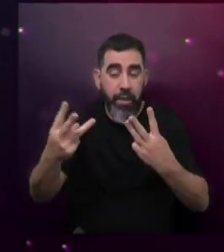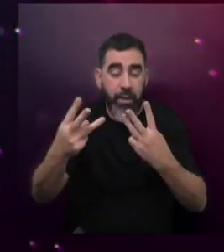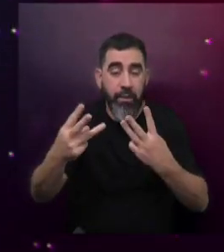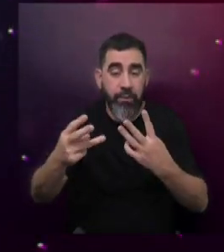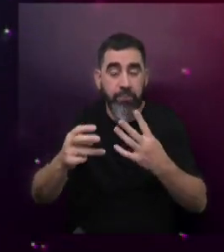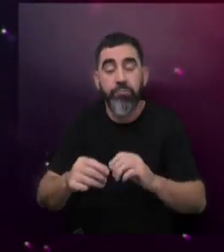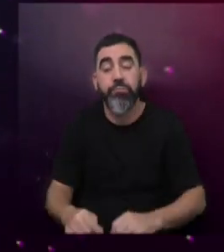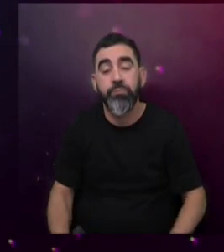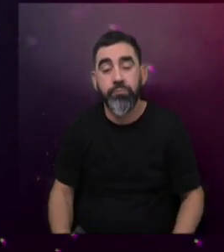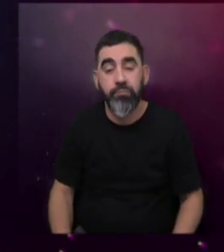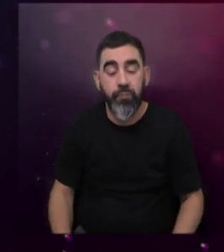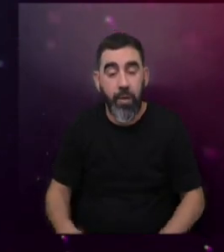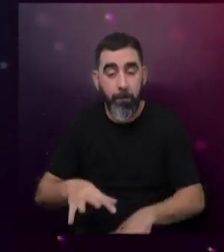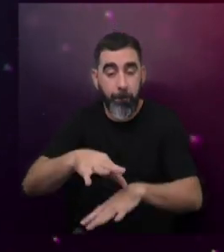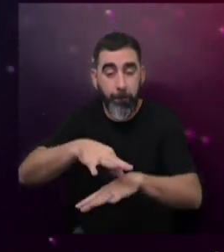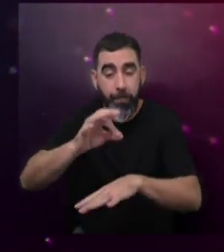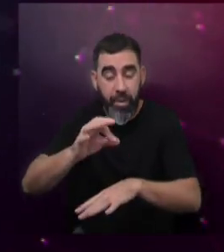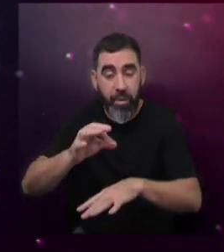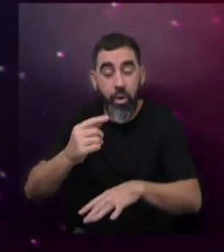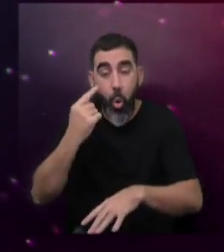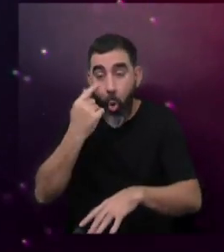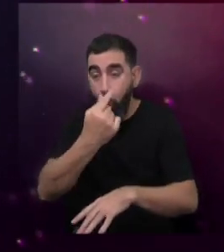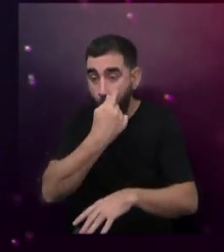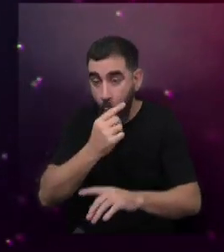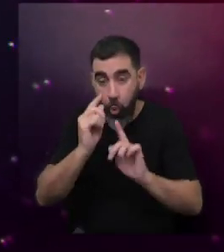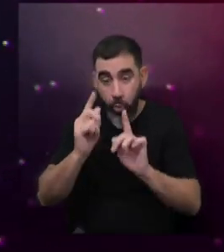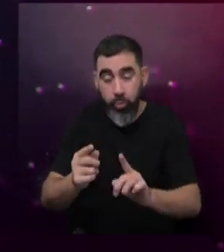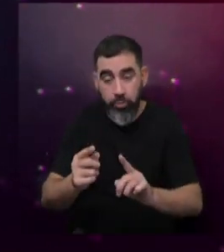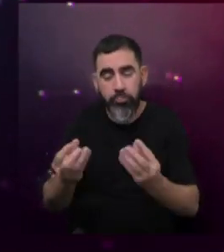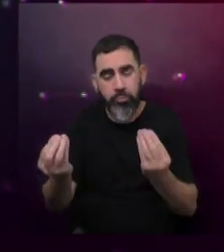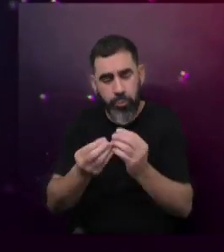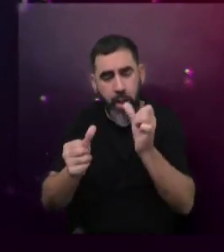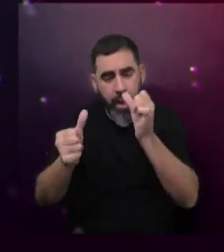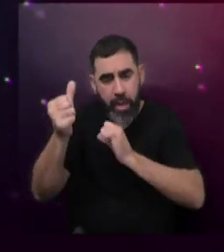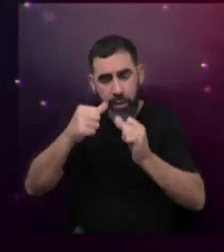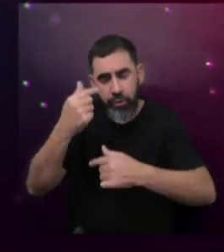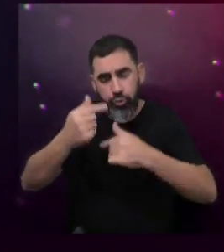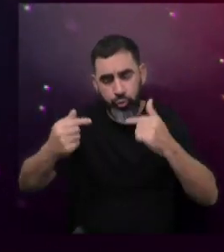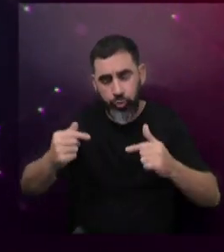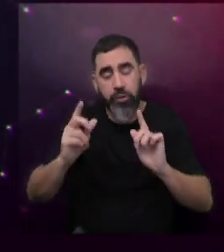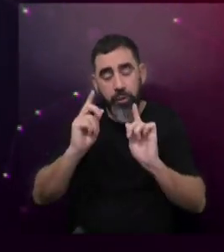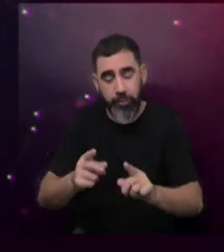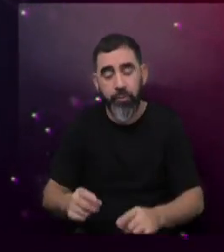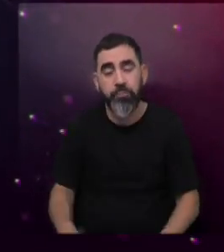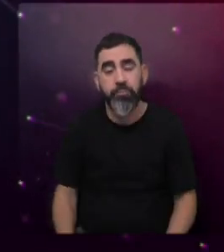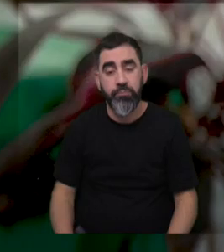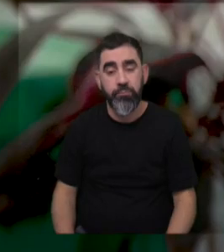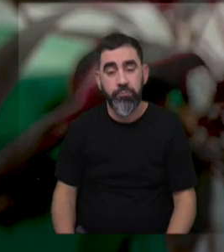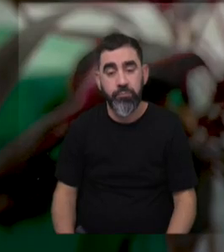plástica, la dermatología, la oftalmología y muchas lesiones de otras especialidades, como